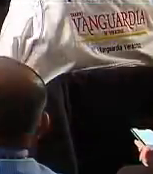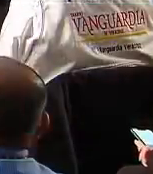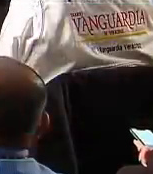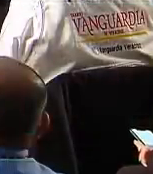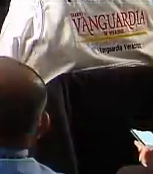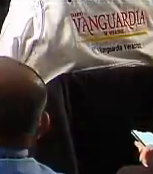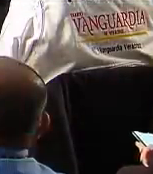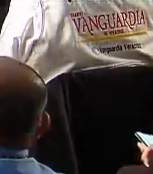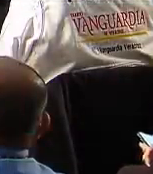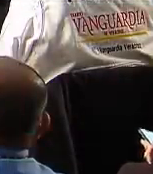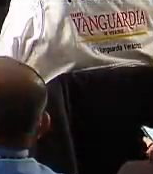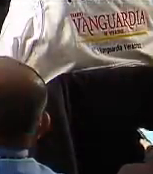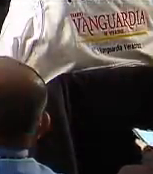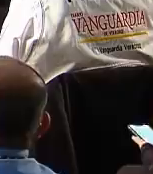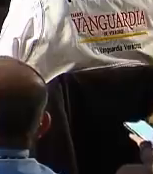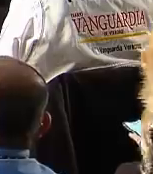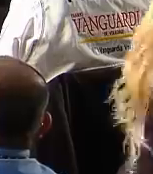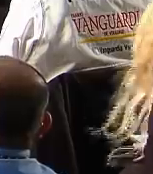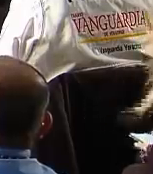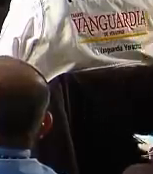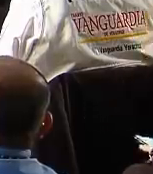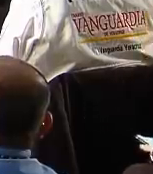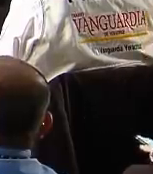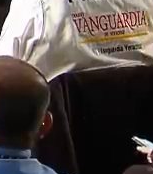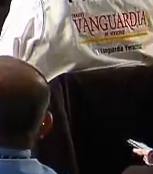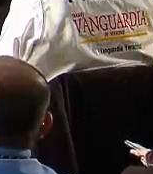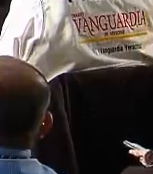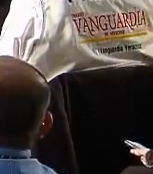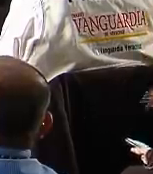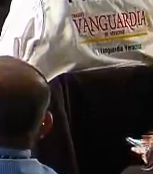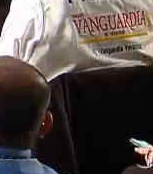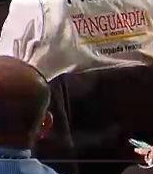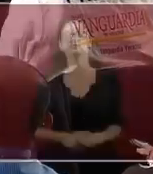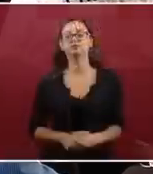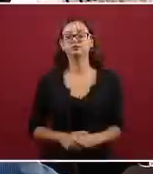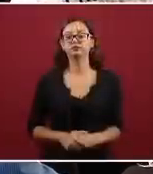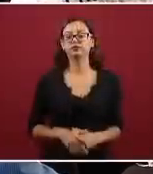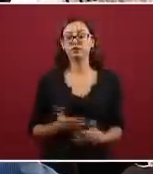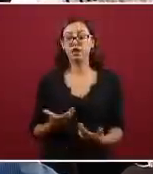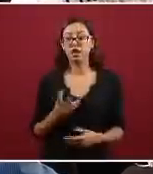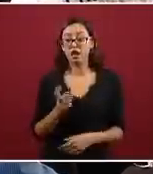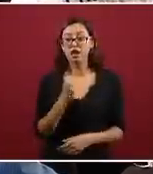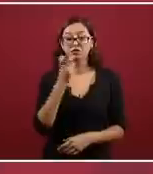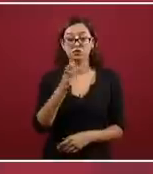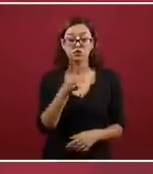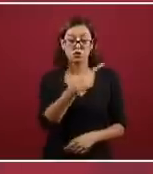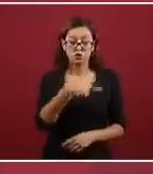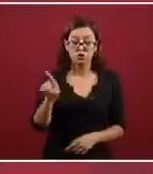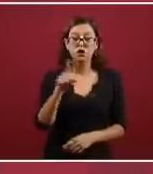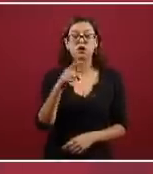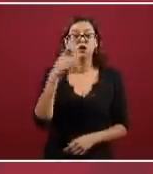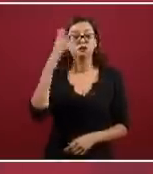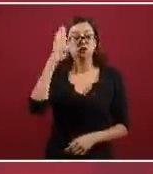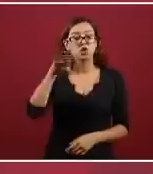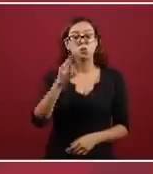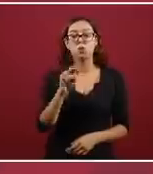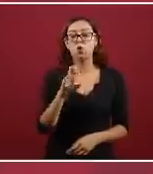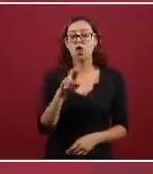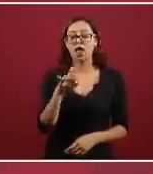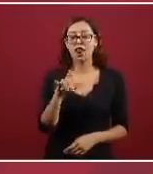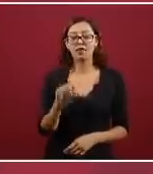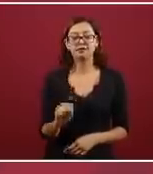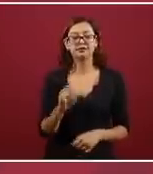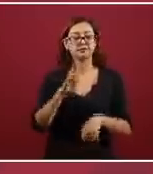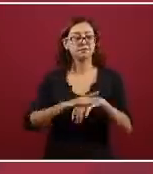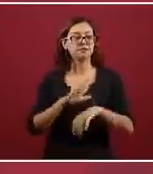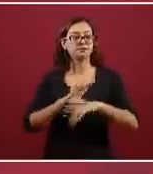Bueno, para eso mandamos al señor Morales para explicarlo ahí a petición